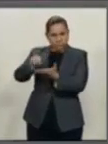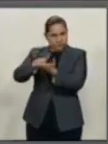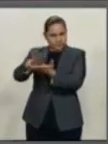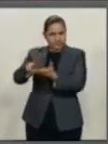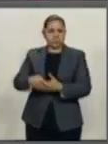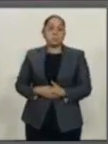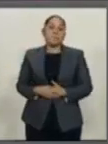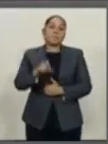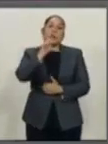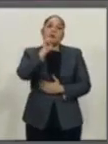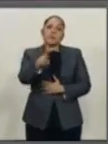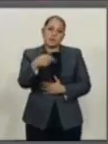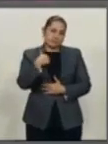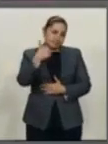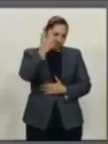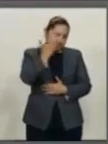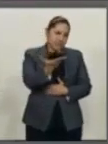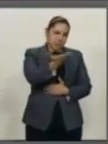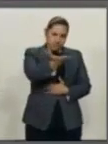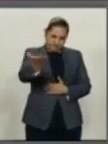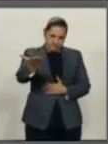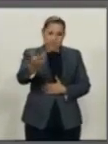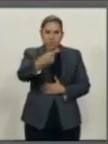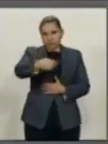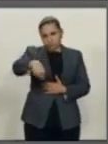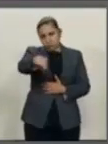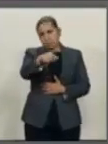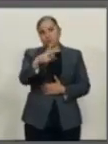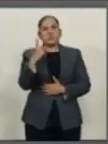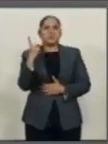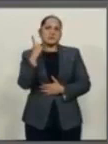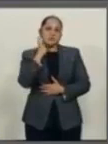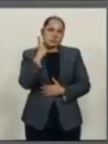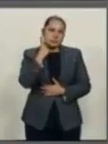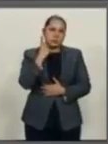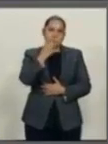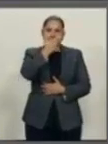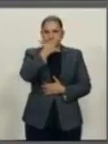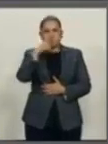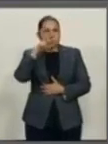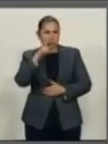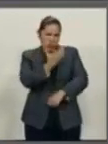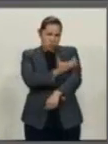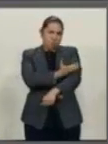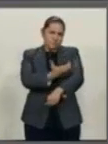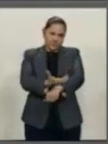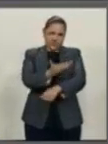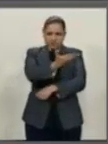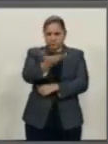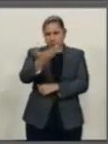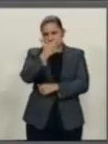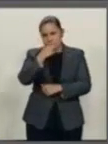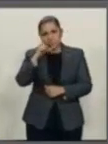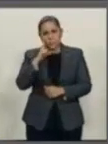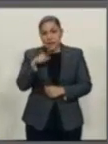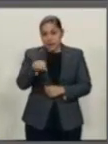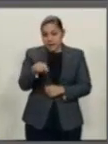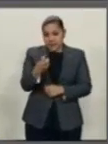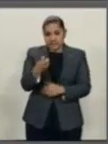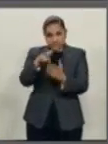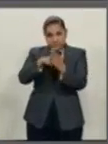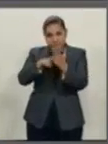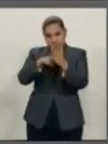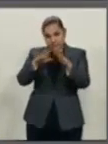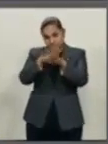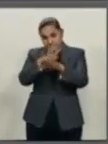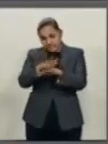a los compañeros y compañeras diputados que me acompañen a la aprobación de esta reforma,